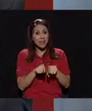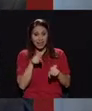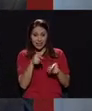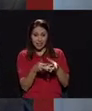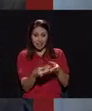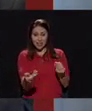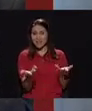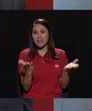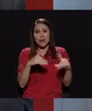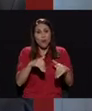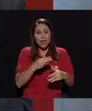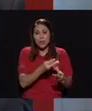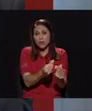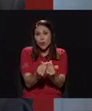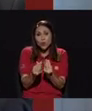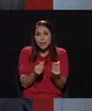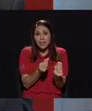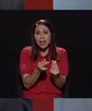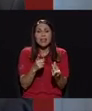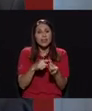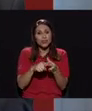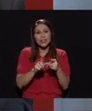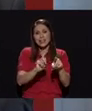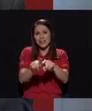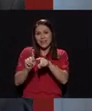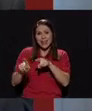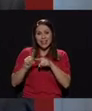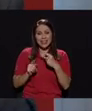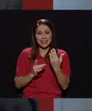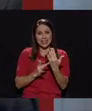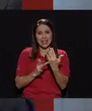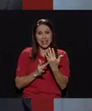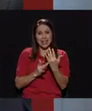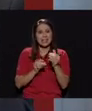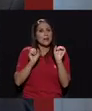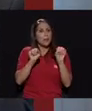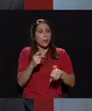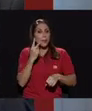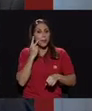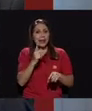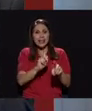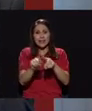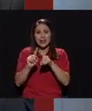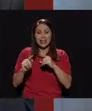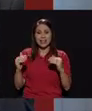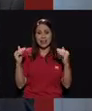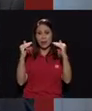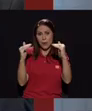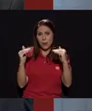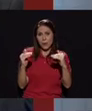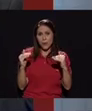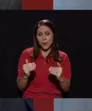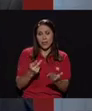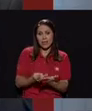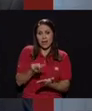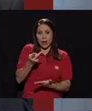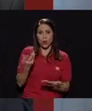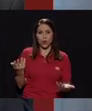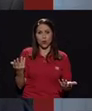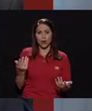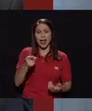Entonces son diferentes técnicas que nos permiten aproximar rangos de valor en donde lo